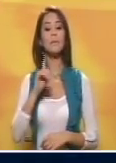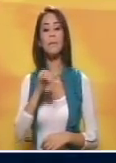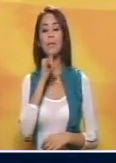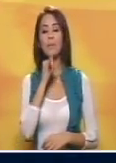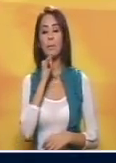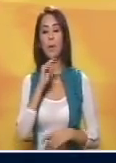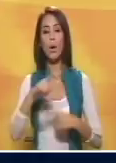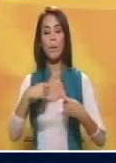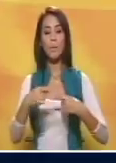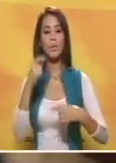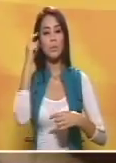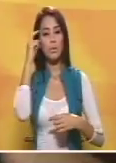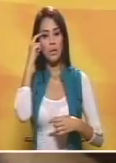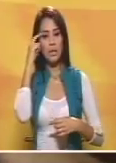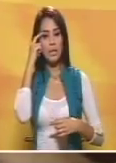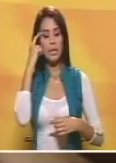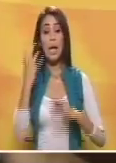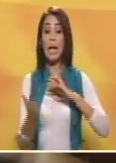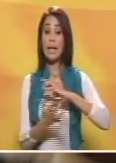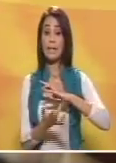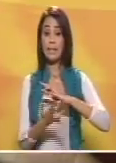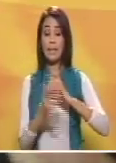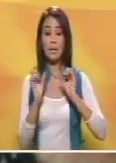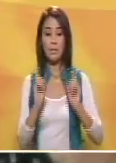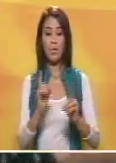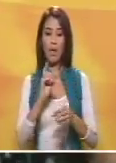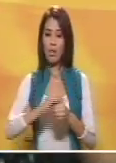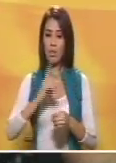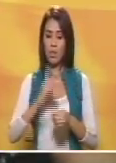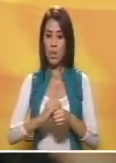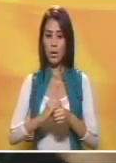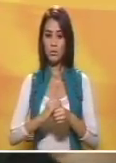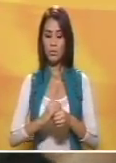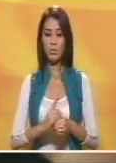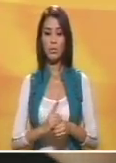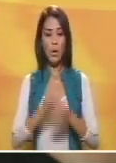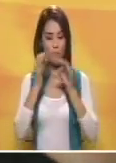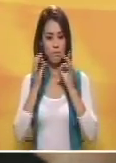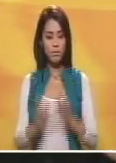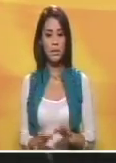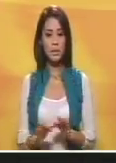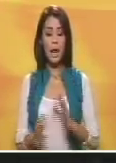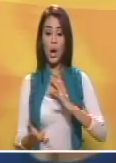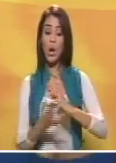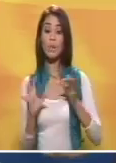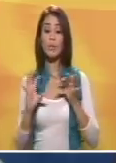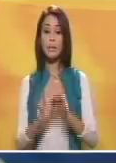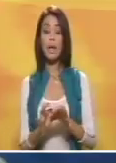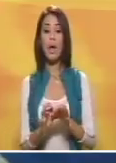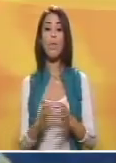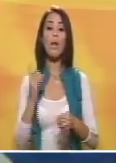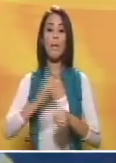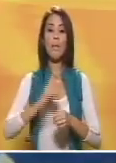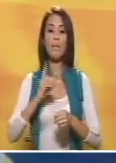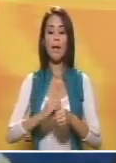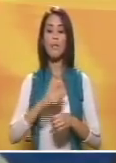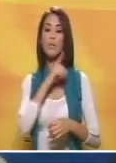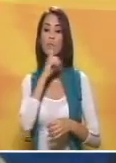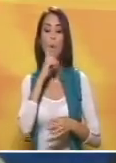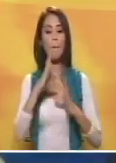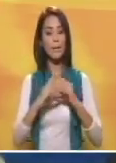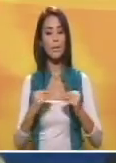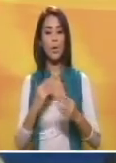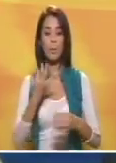que en los próximos días llegarán a su país equipos de reconocimiento biométrico que estarán conectados a la base de datos para fortalecer la